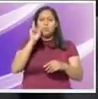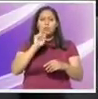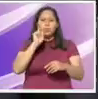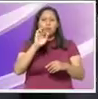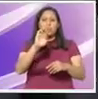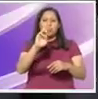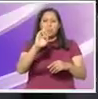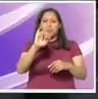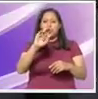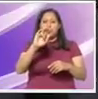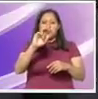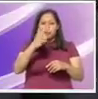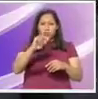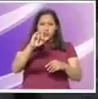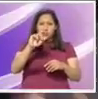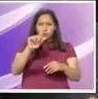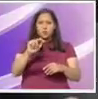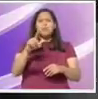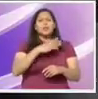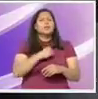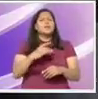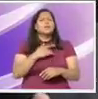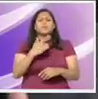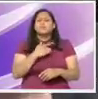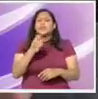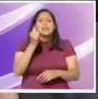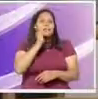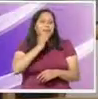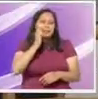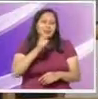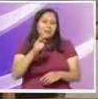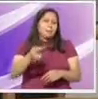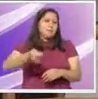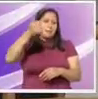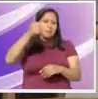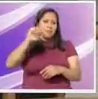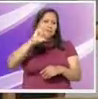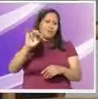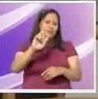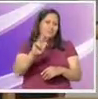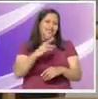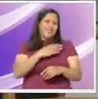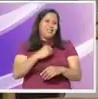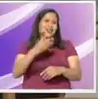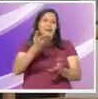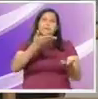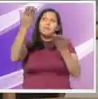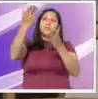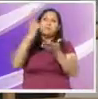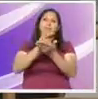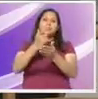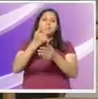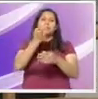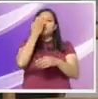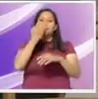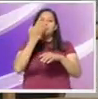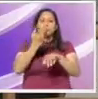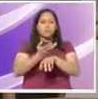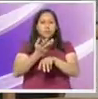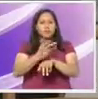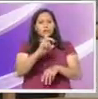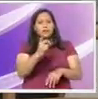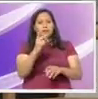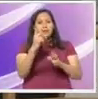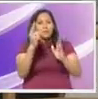madre. Y entonces, pues era su hijo consentido desde luego, sería el primer junior al que mandan a estudiar a Estados Unidos, lo va a mandar por diciembre